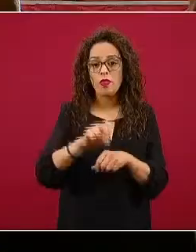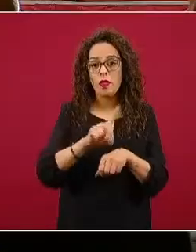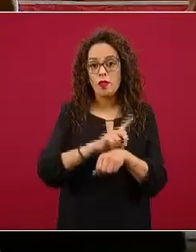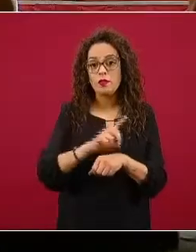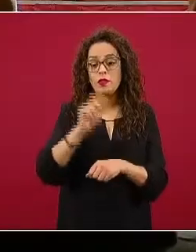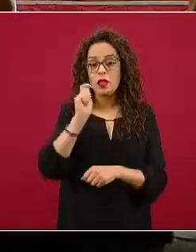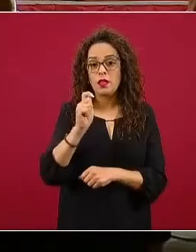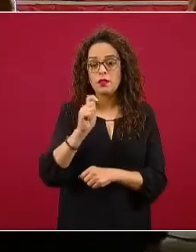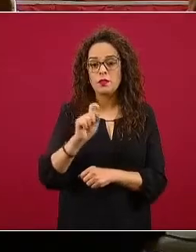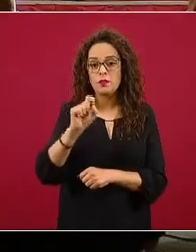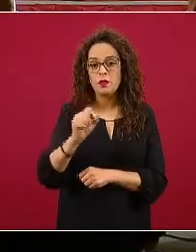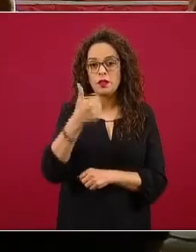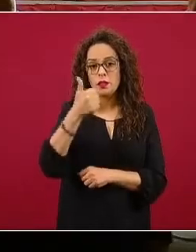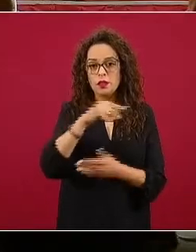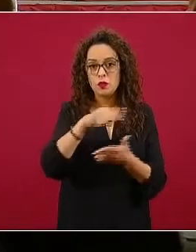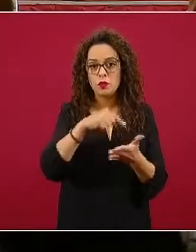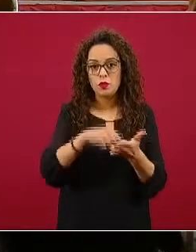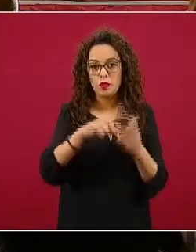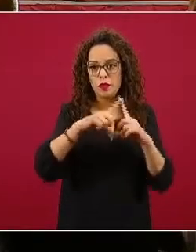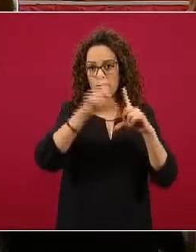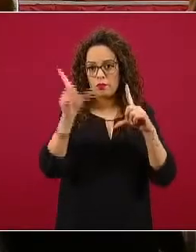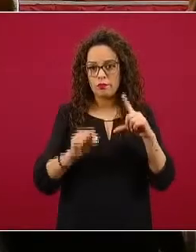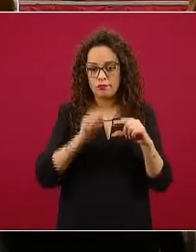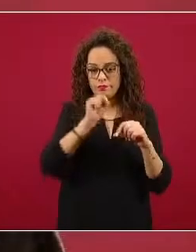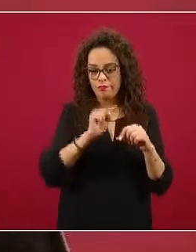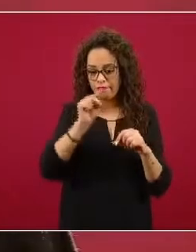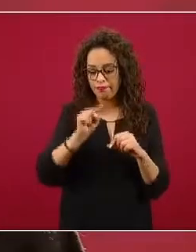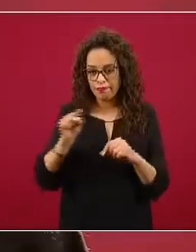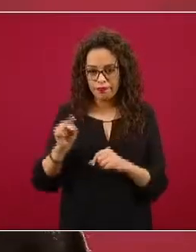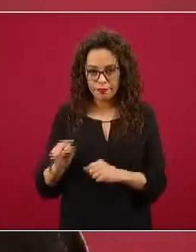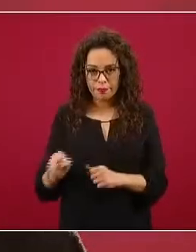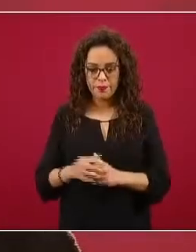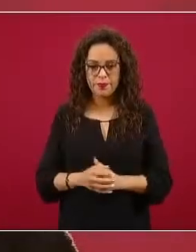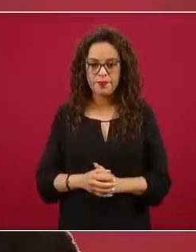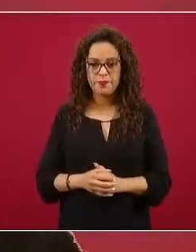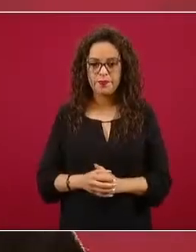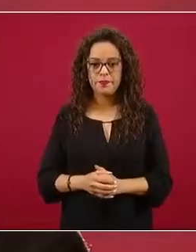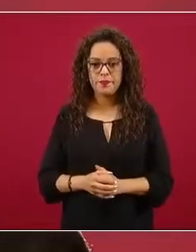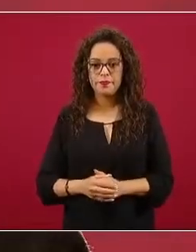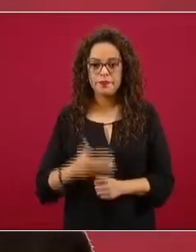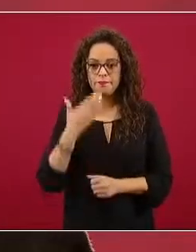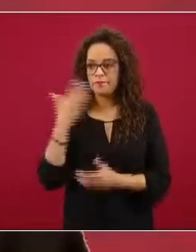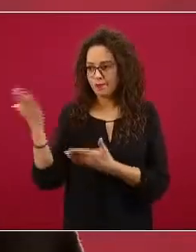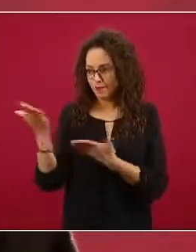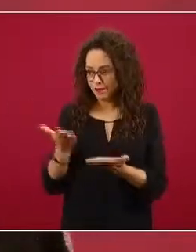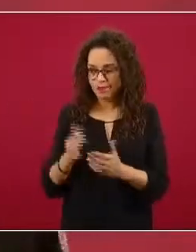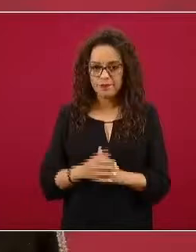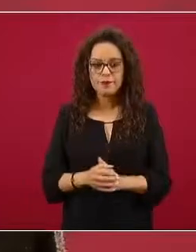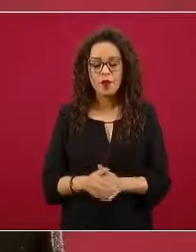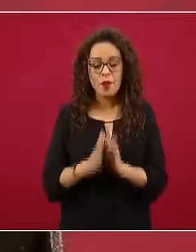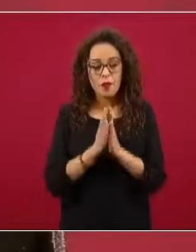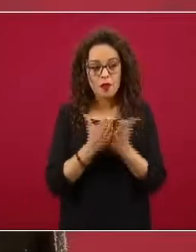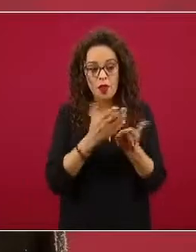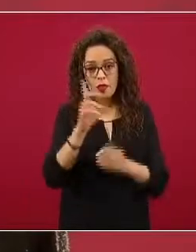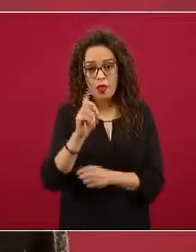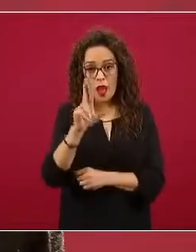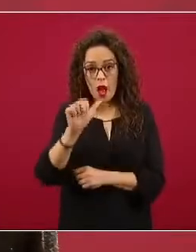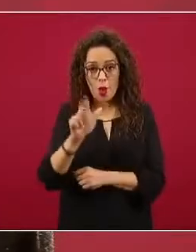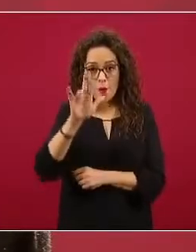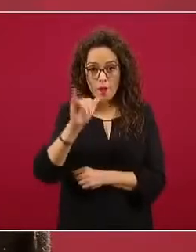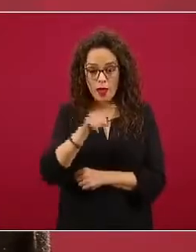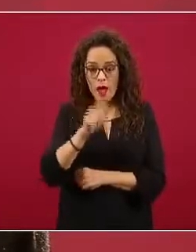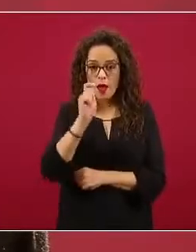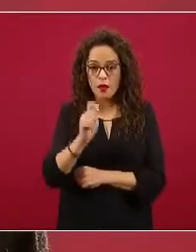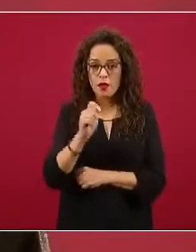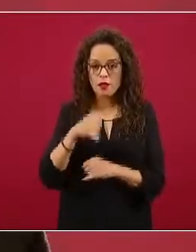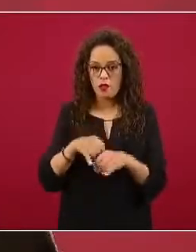país. Muchas gracias, Cristian. Bienvenido. Le pido al doctor Salomía si es tan amable de presentar la información y después abrimos